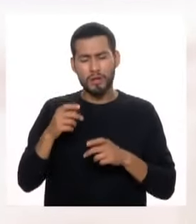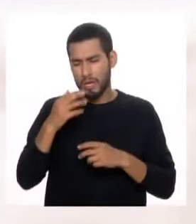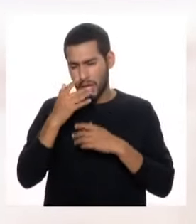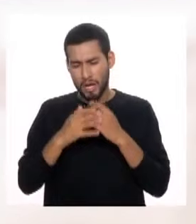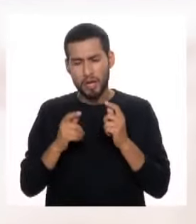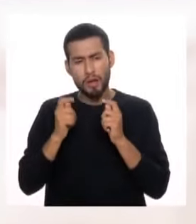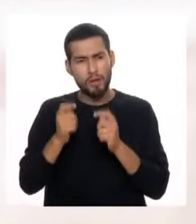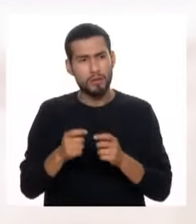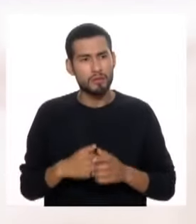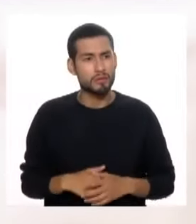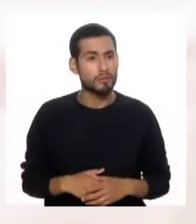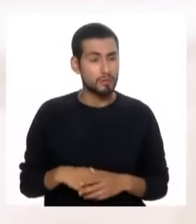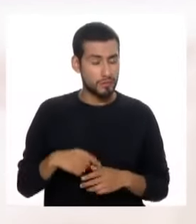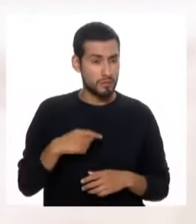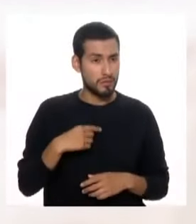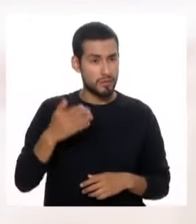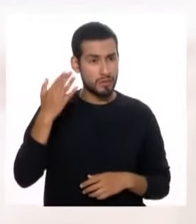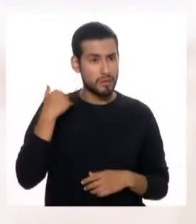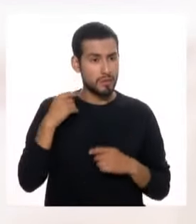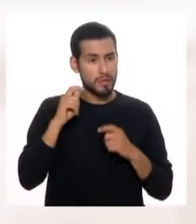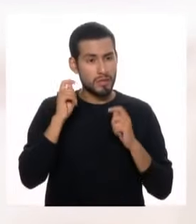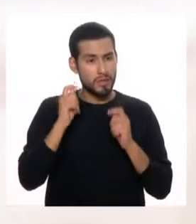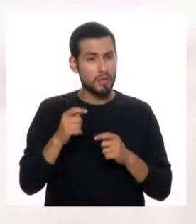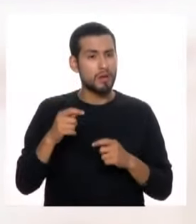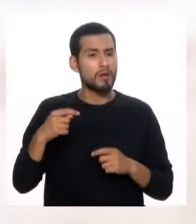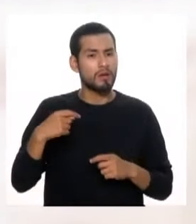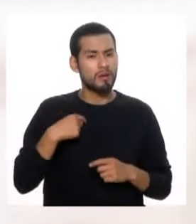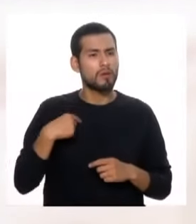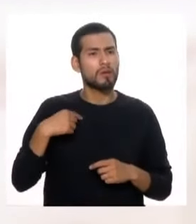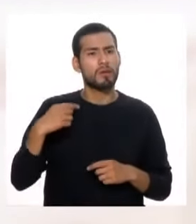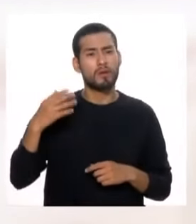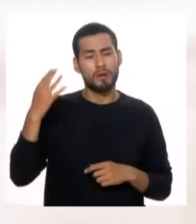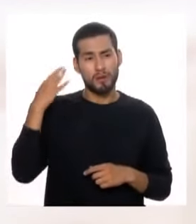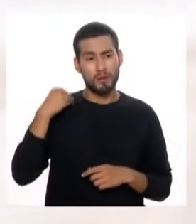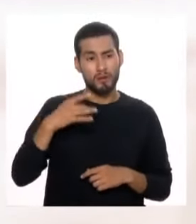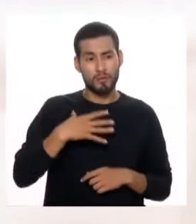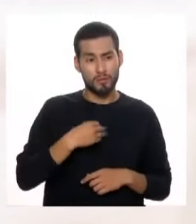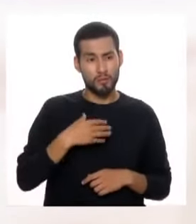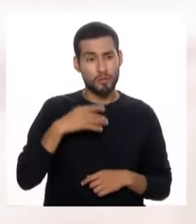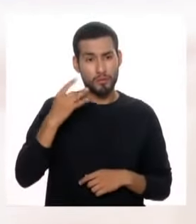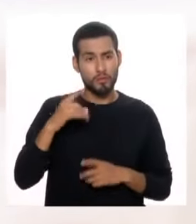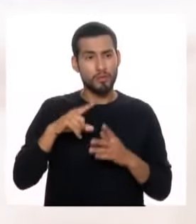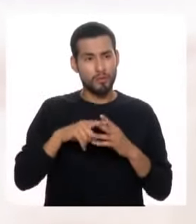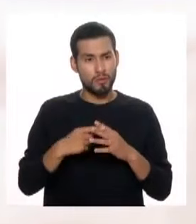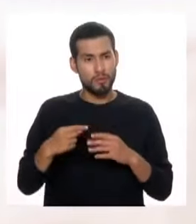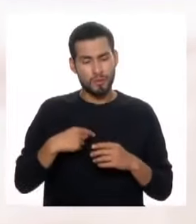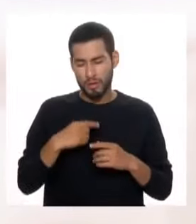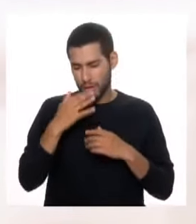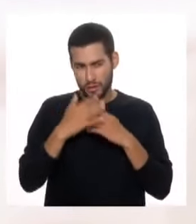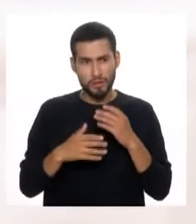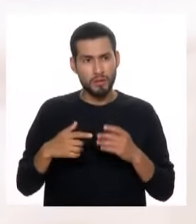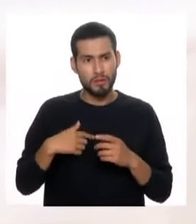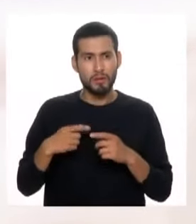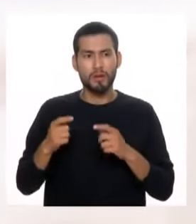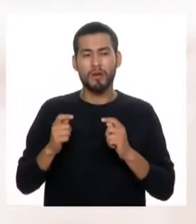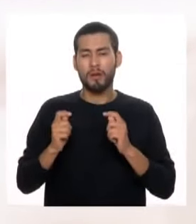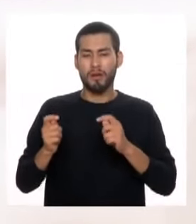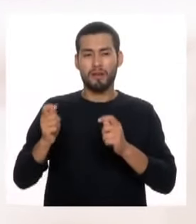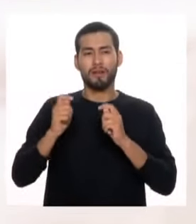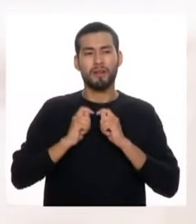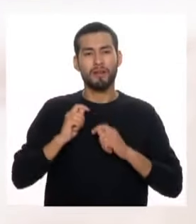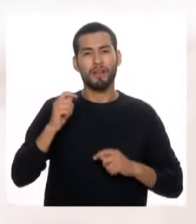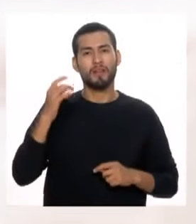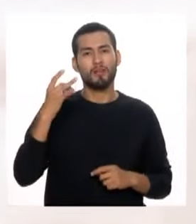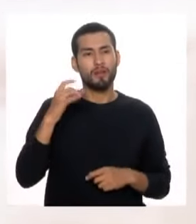sangre? Sí, yo comencé a donar sangre el día que cumplí 18 años. Uh-huh. Fue como el regalo de los 18